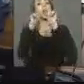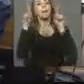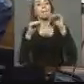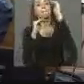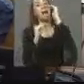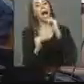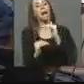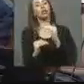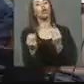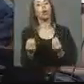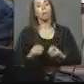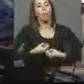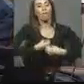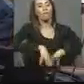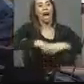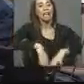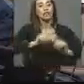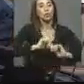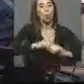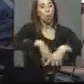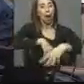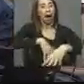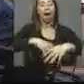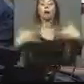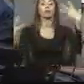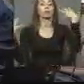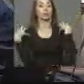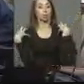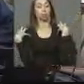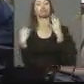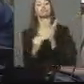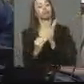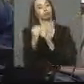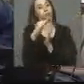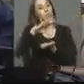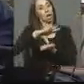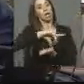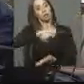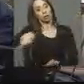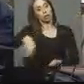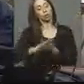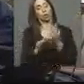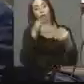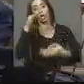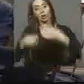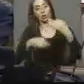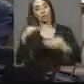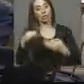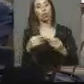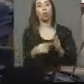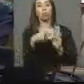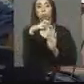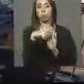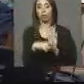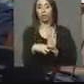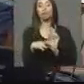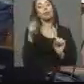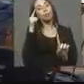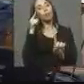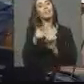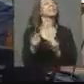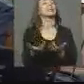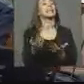residuos y responsabilidad, es un avance. Es un avance para el país. Por todas las cosas que los colegas aquí han planteado, porque es un proyecto que tiene por objeto